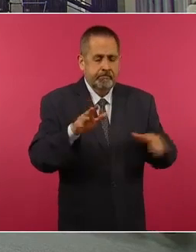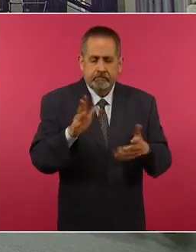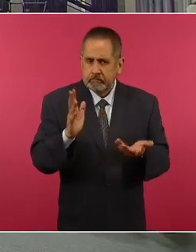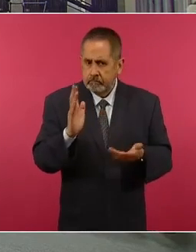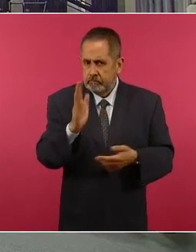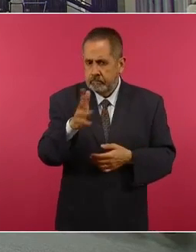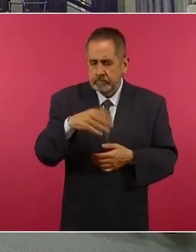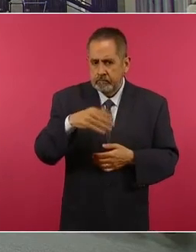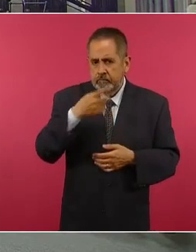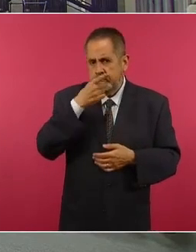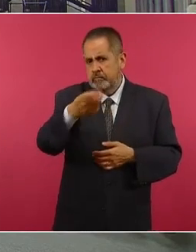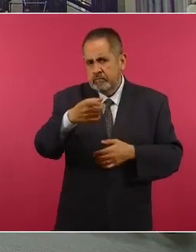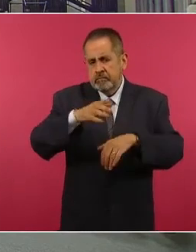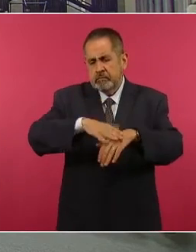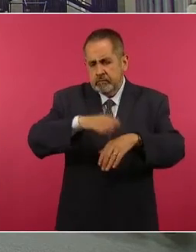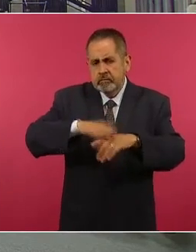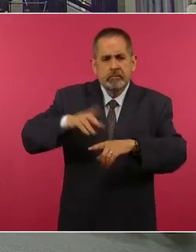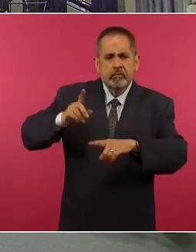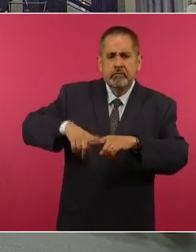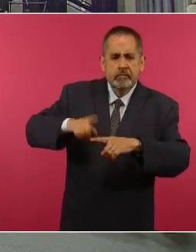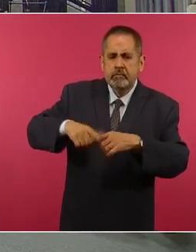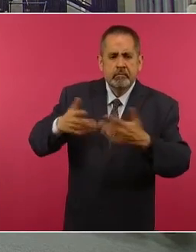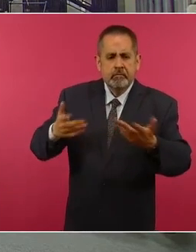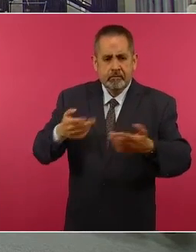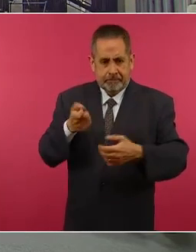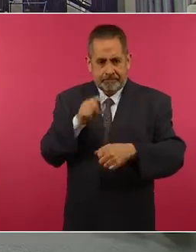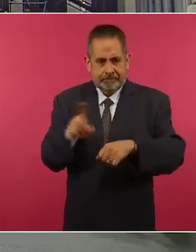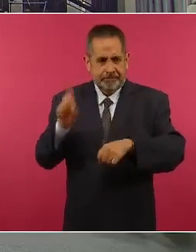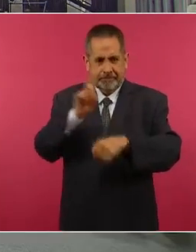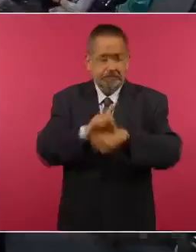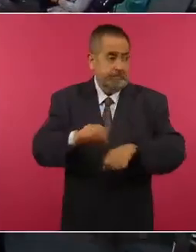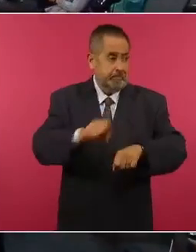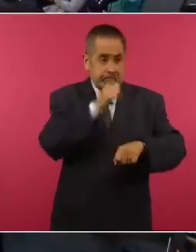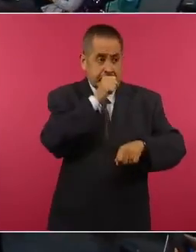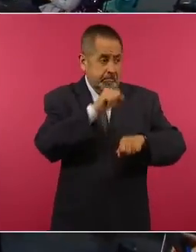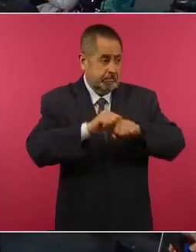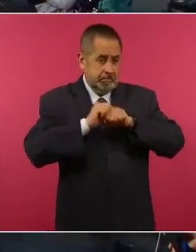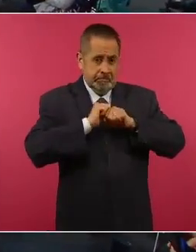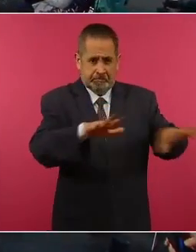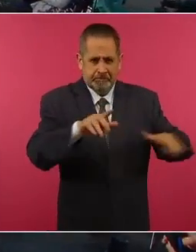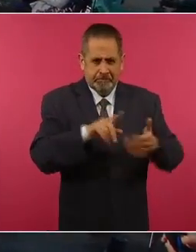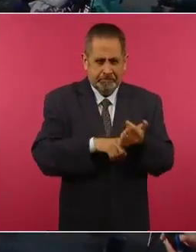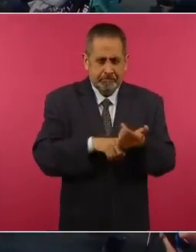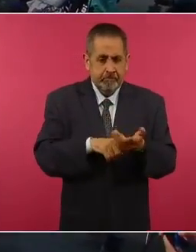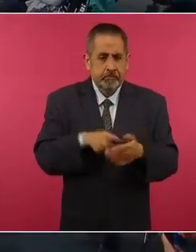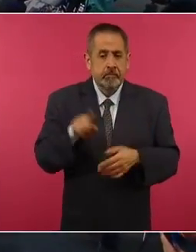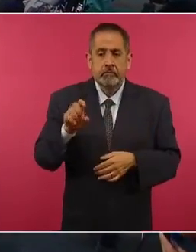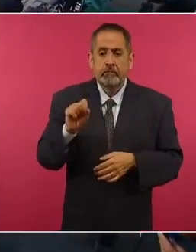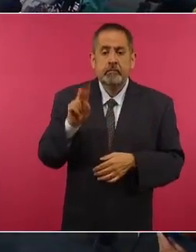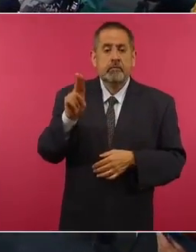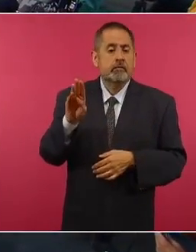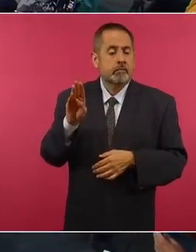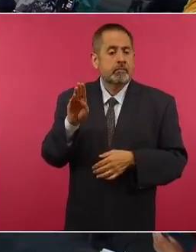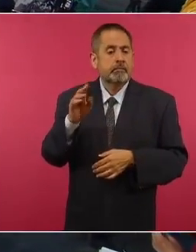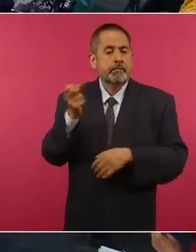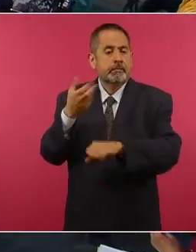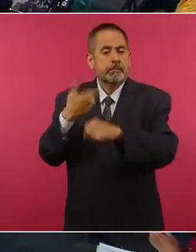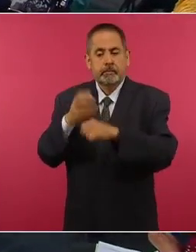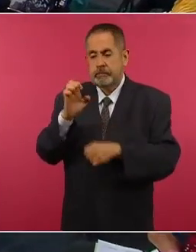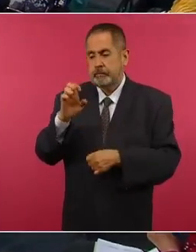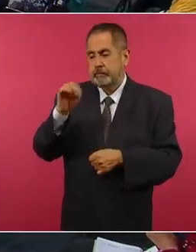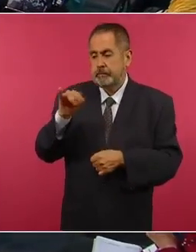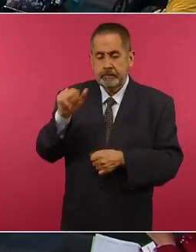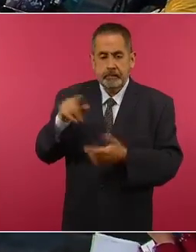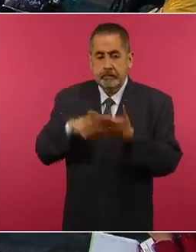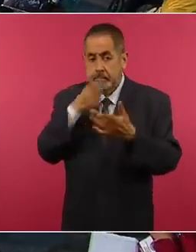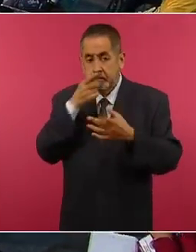le comentaron, ya le informaron a usted, ese mismo día que se filtró el subsecretario Encinas, pues dio a